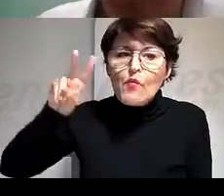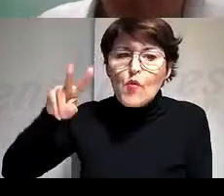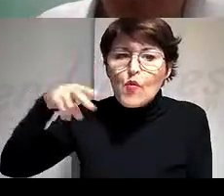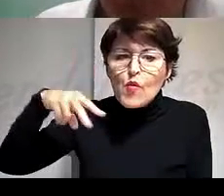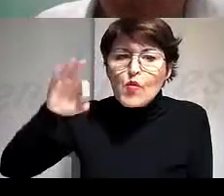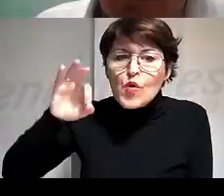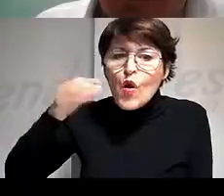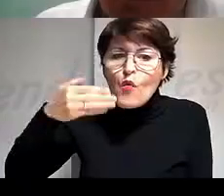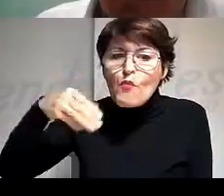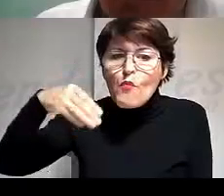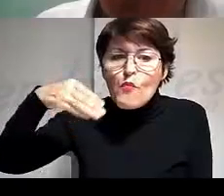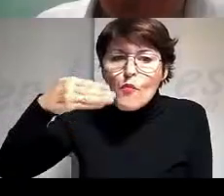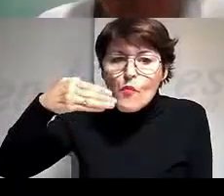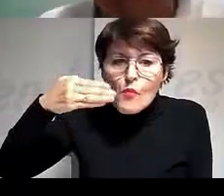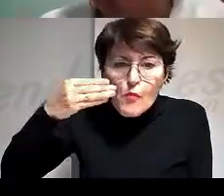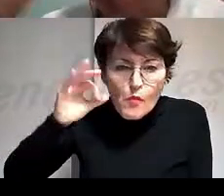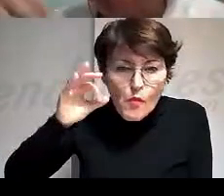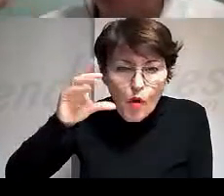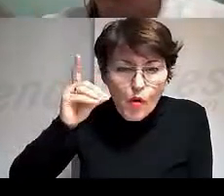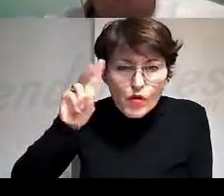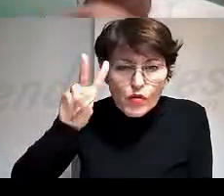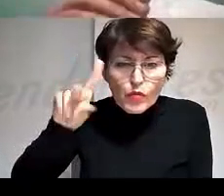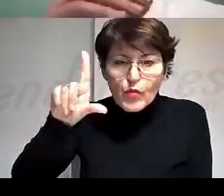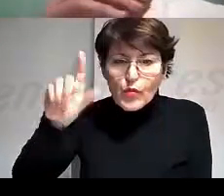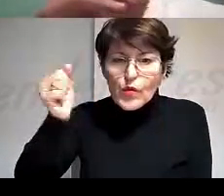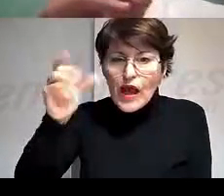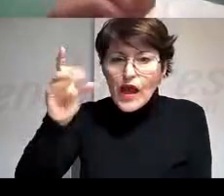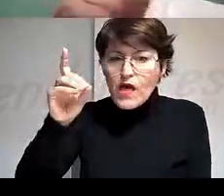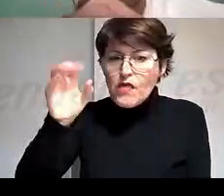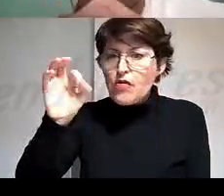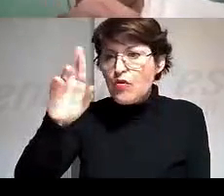a nivel intestinal sabéis que hay